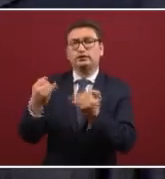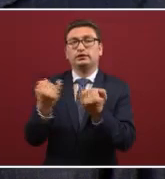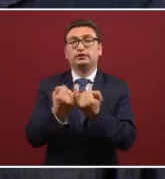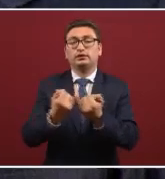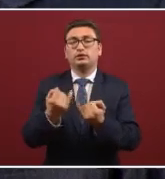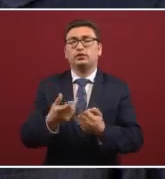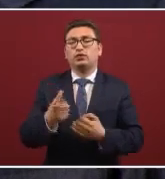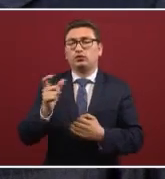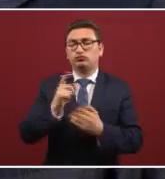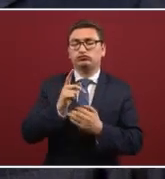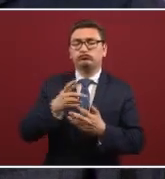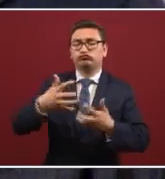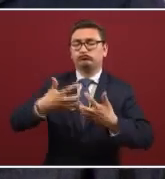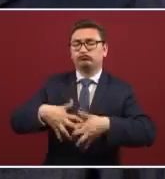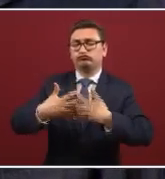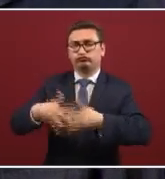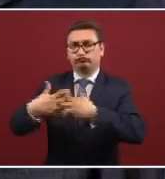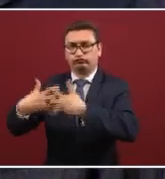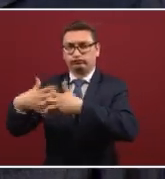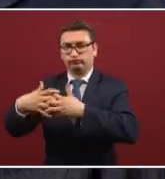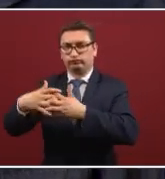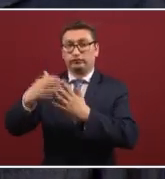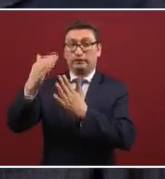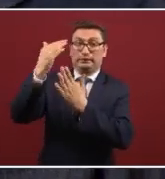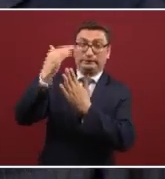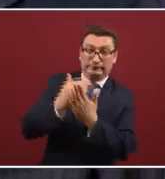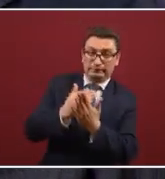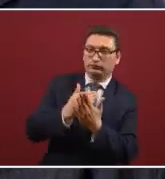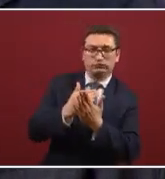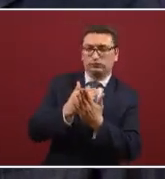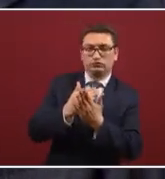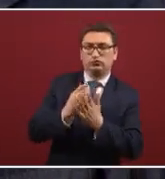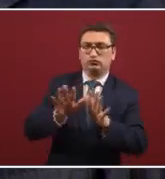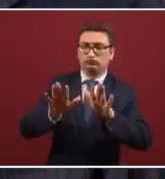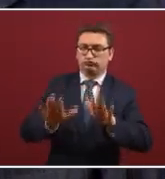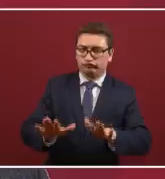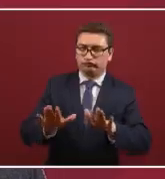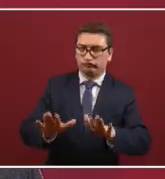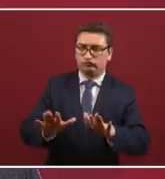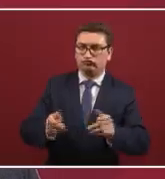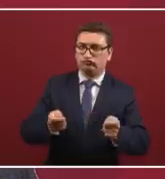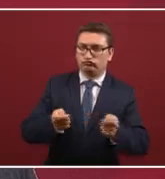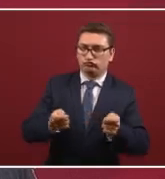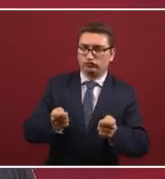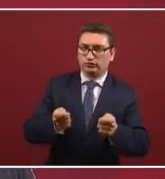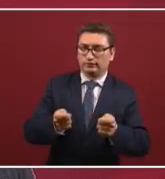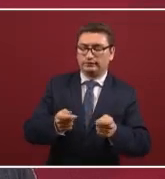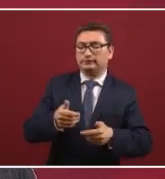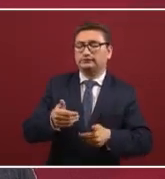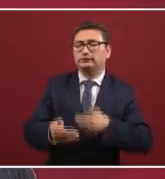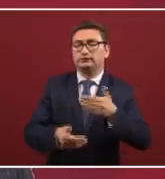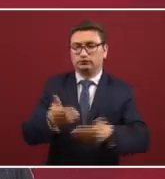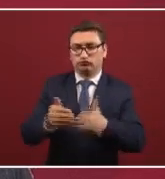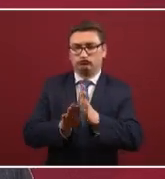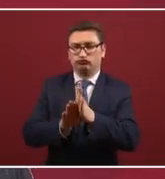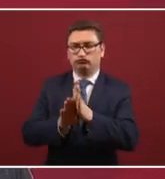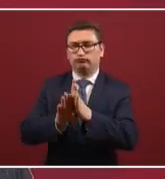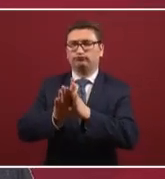producción petrolera, ya va a empezar a aumentar